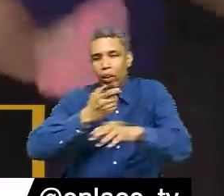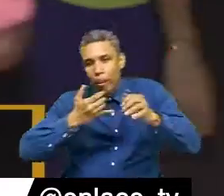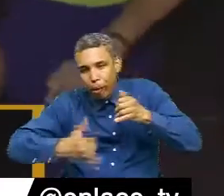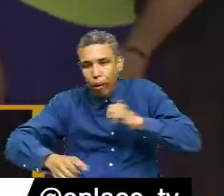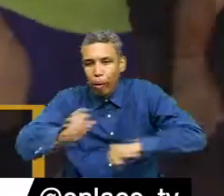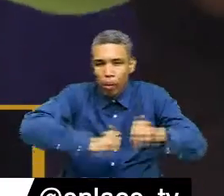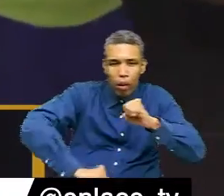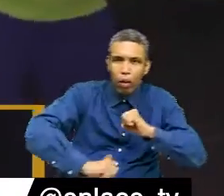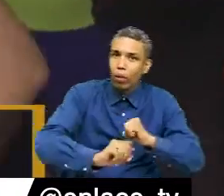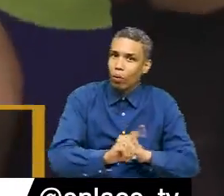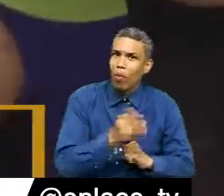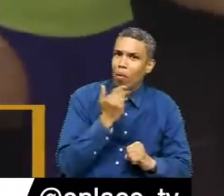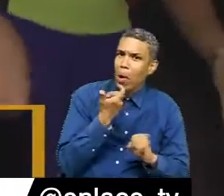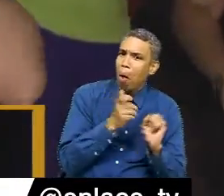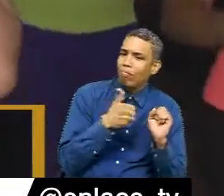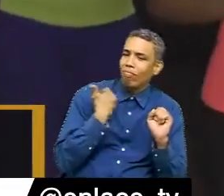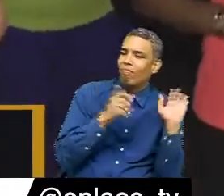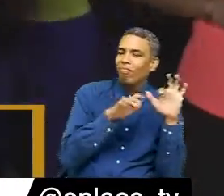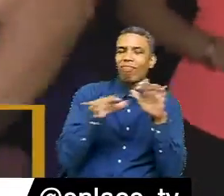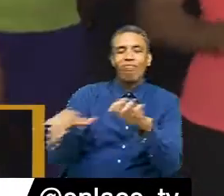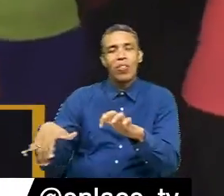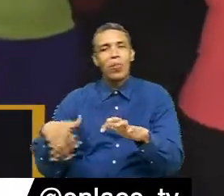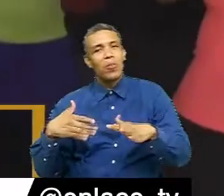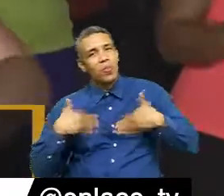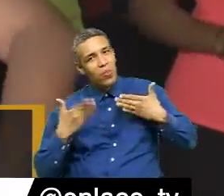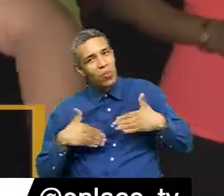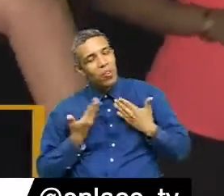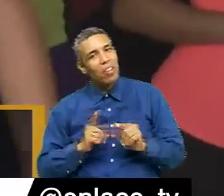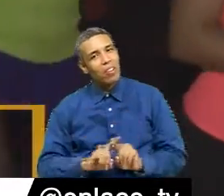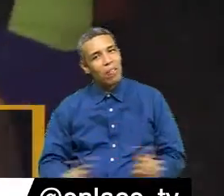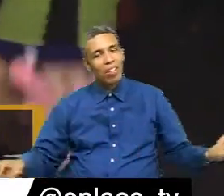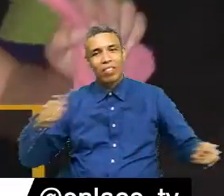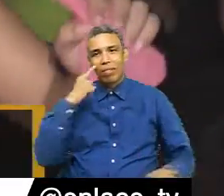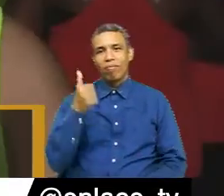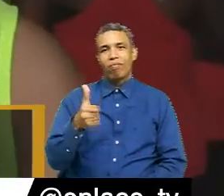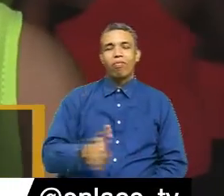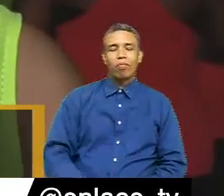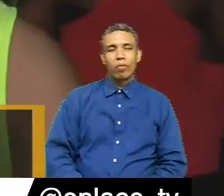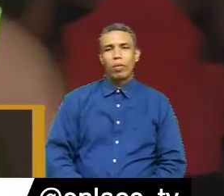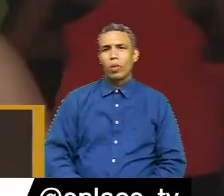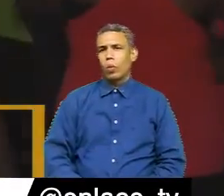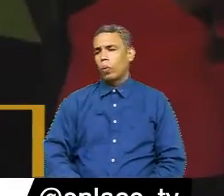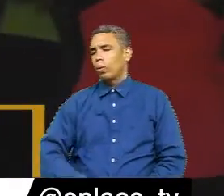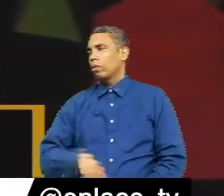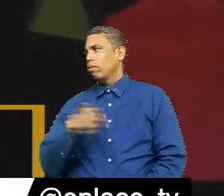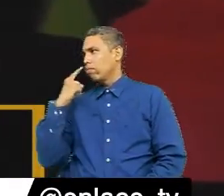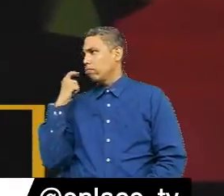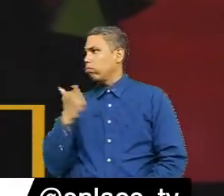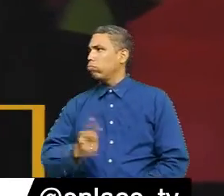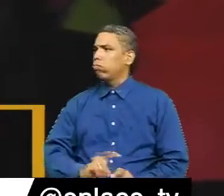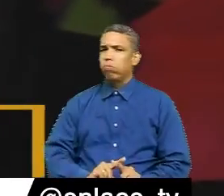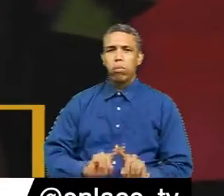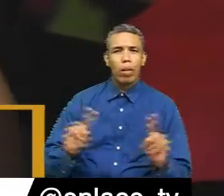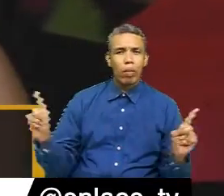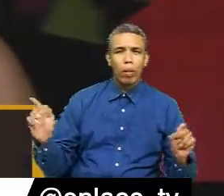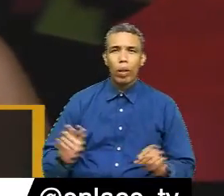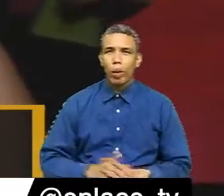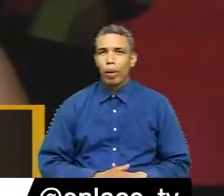hogar encuentran en las noches un espacio como estos para cambiar la rutina. Espectacular, primera vez que hacemos aquí en el barrio El